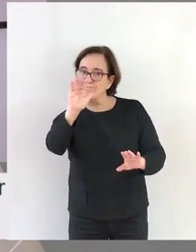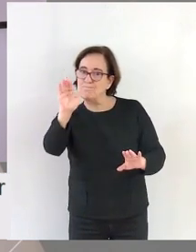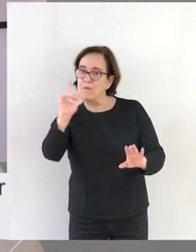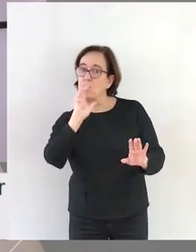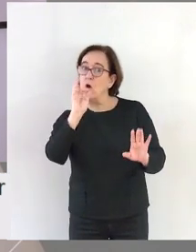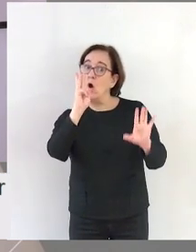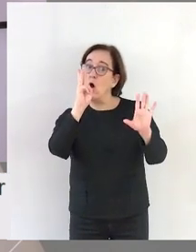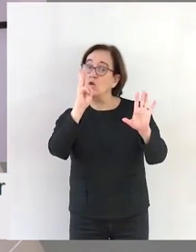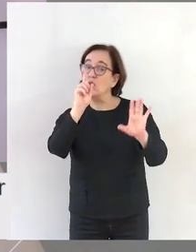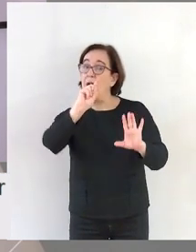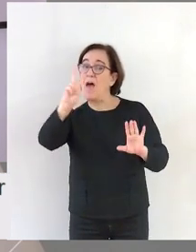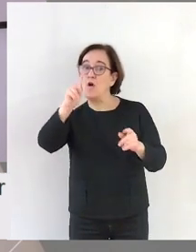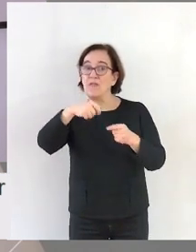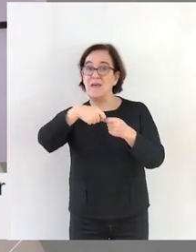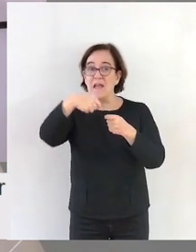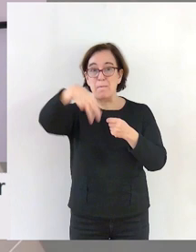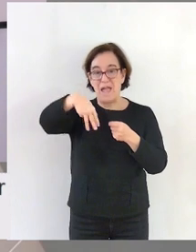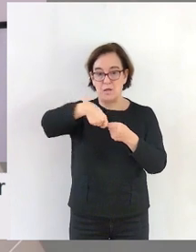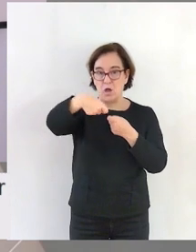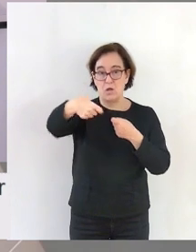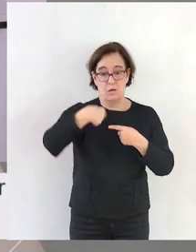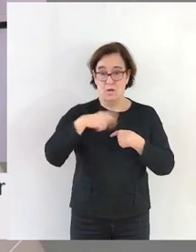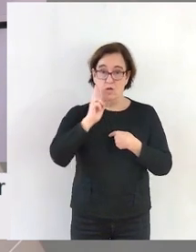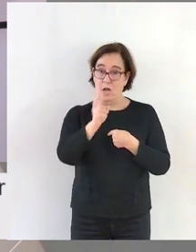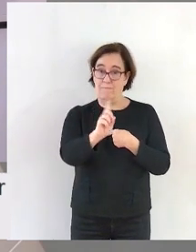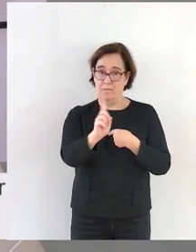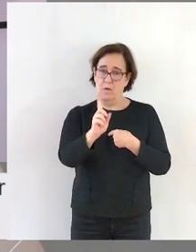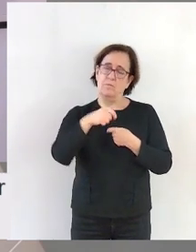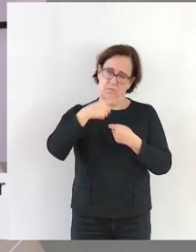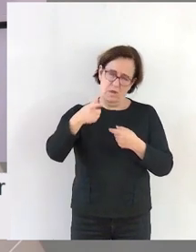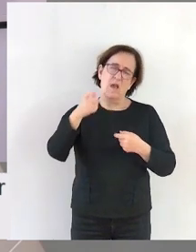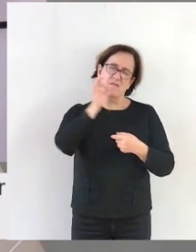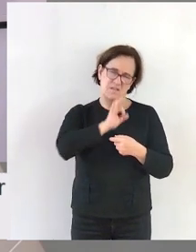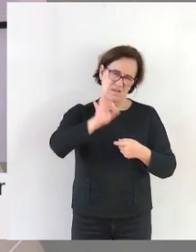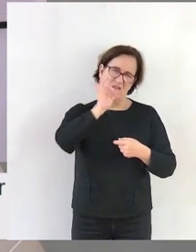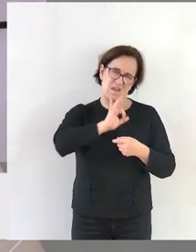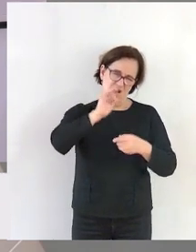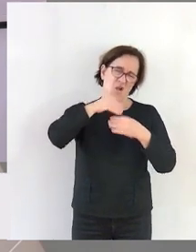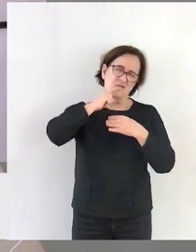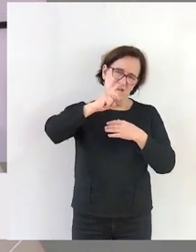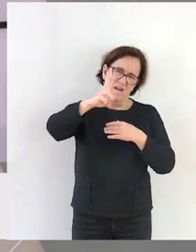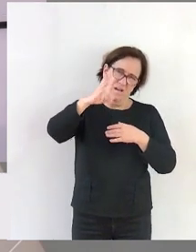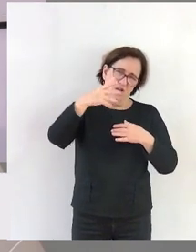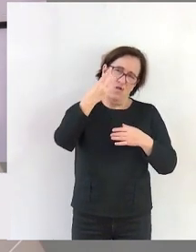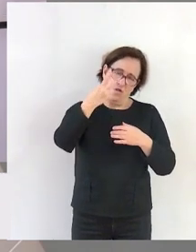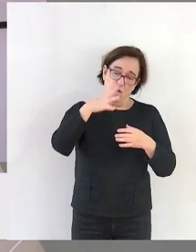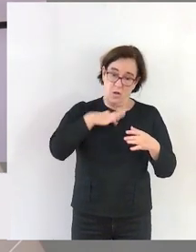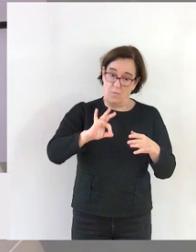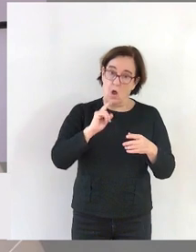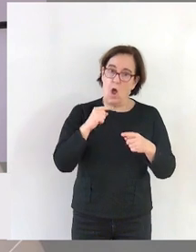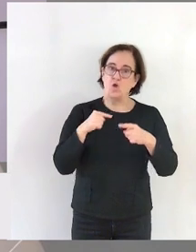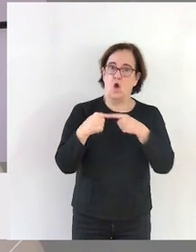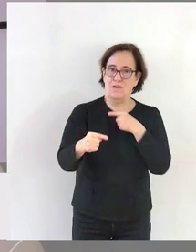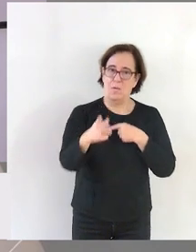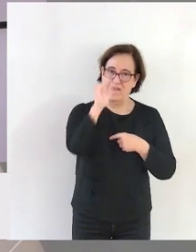metemos en 8 a 12 m que no lo vamos a ver nosotros Porque eso va a tardar un par de siglos en verificarse Pero eso no quiere decir que no veamos sus efectos